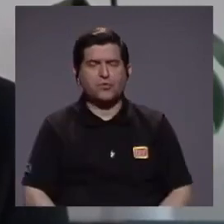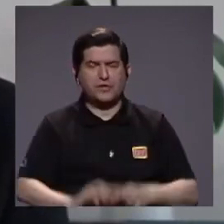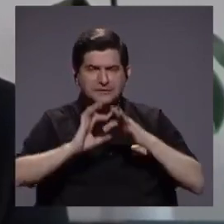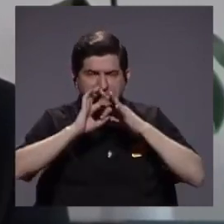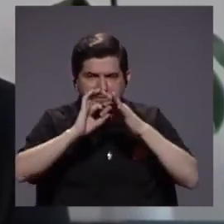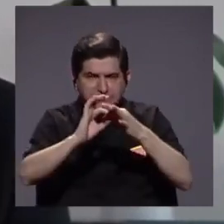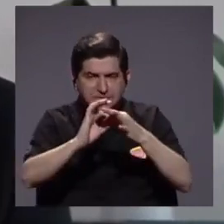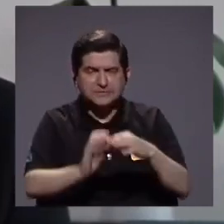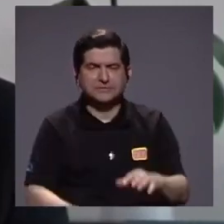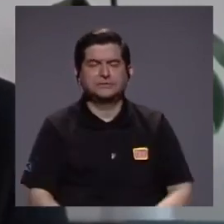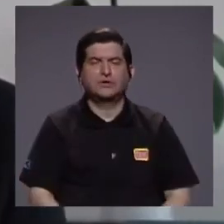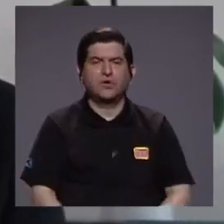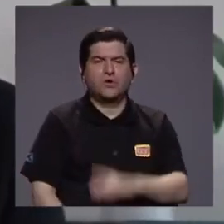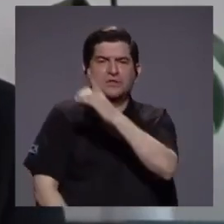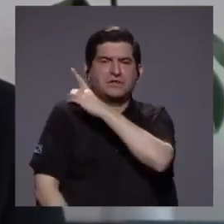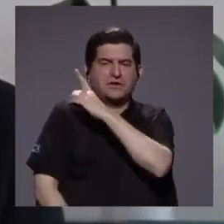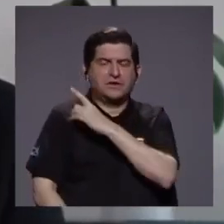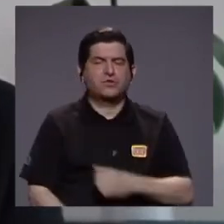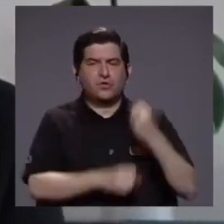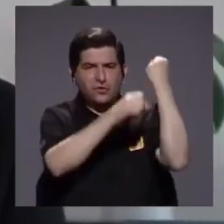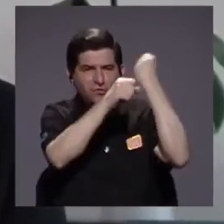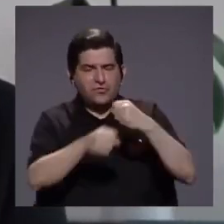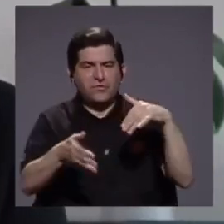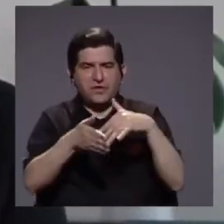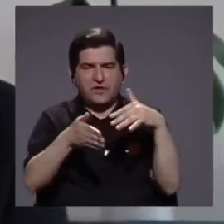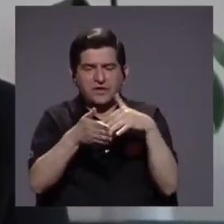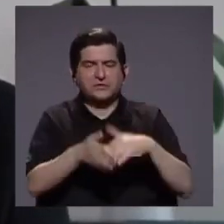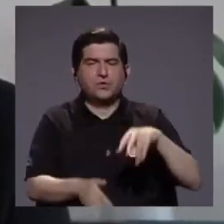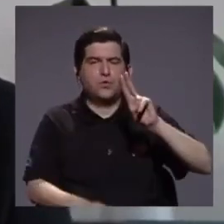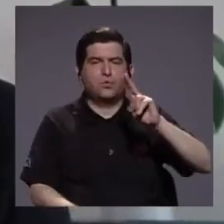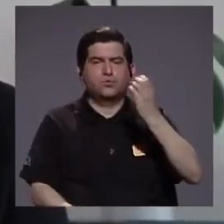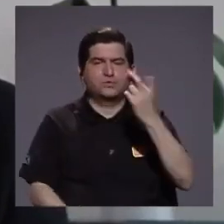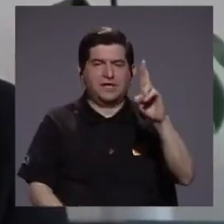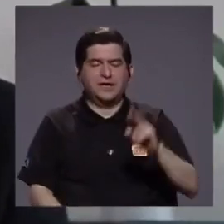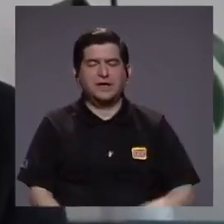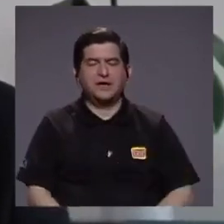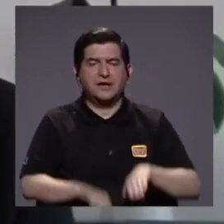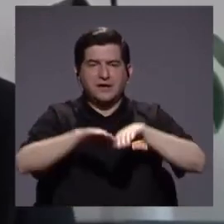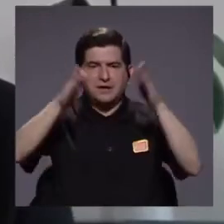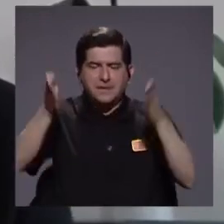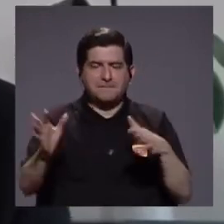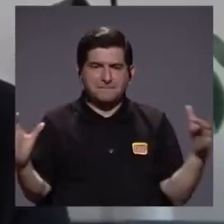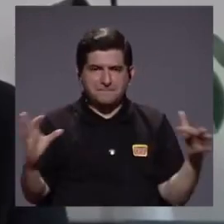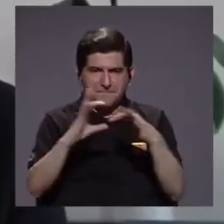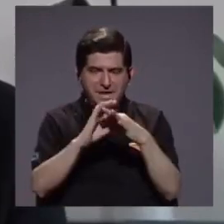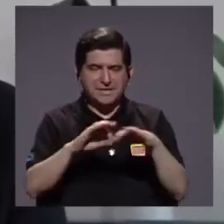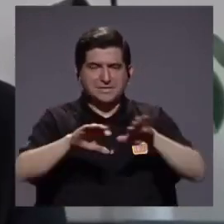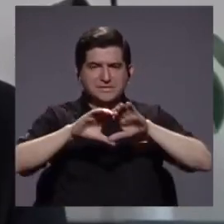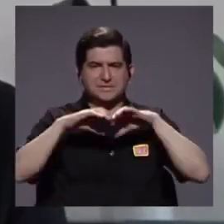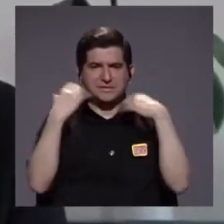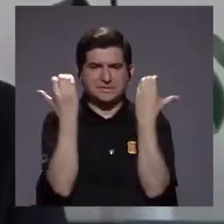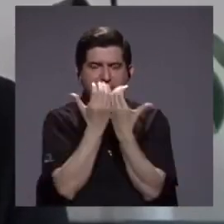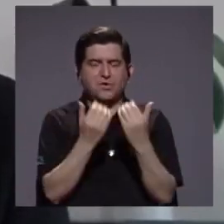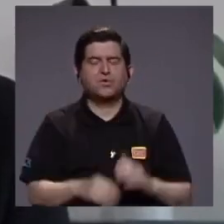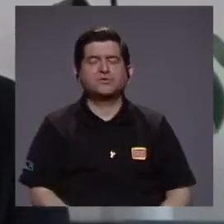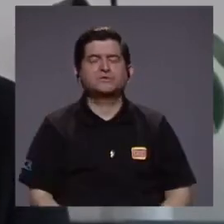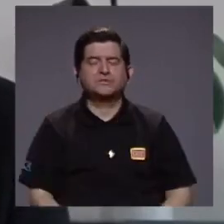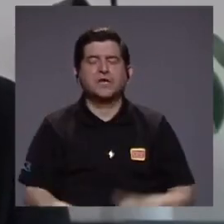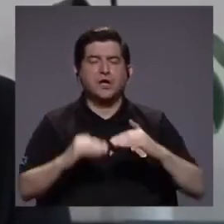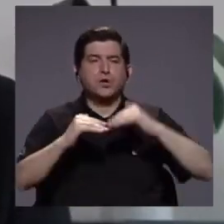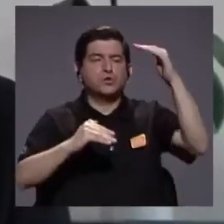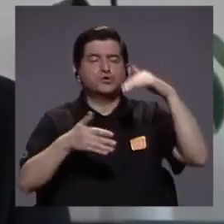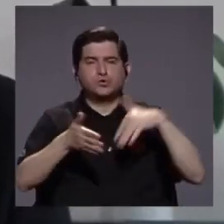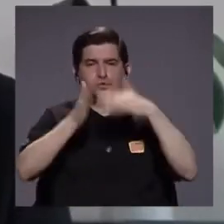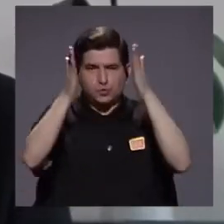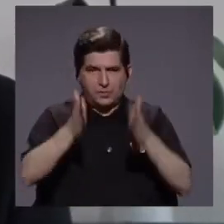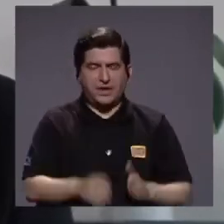con el directorio de la Federación de Estudiantes de la Universidad de Costa Rica, con la mesa coordinadora del Consejo de Superior Estudiantil, de tal